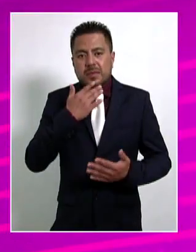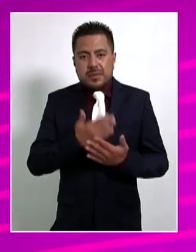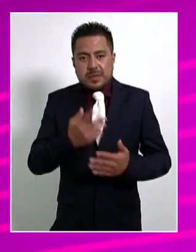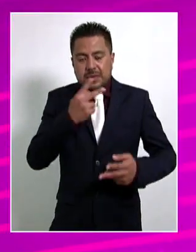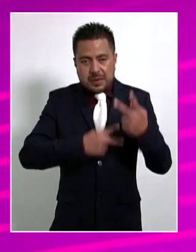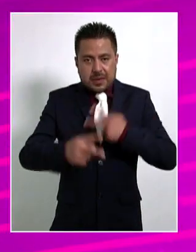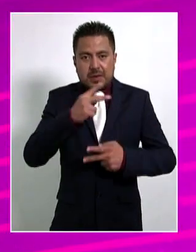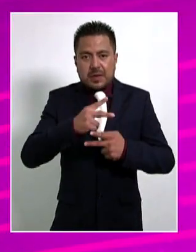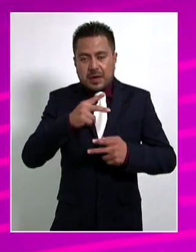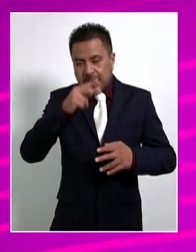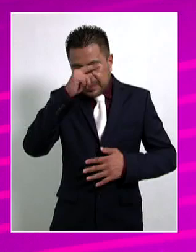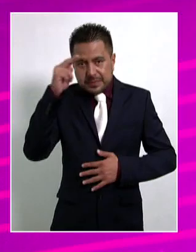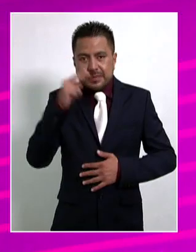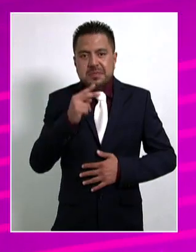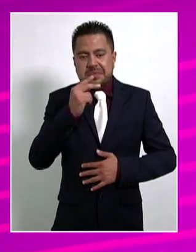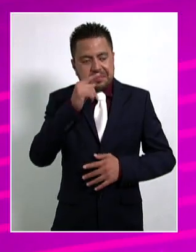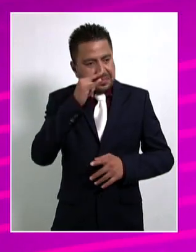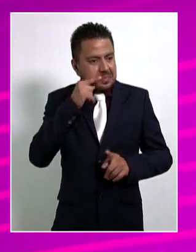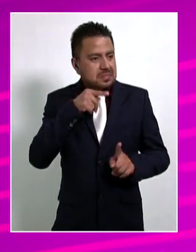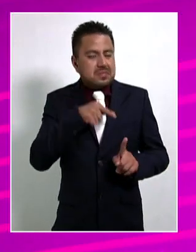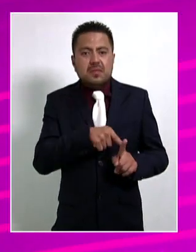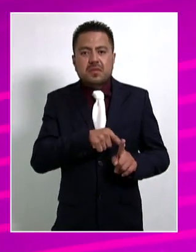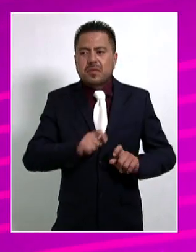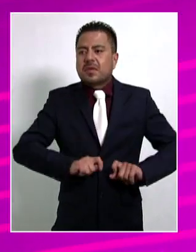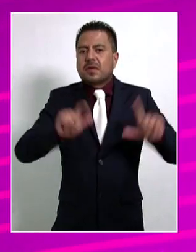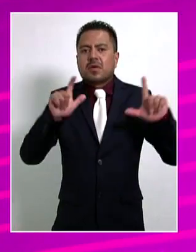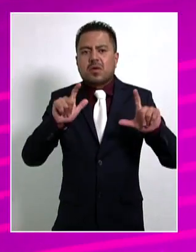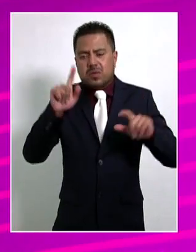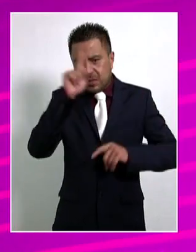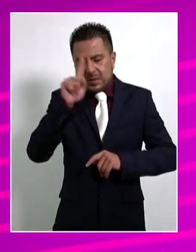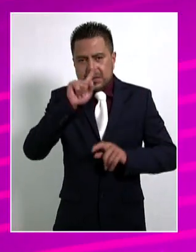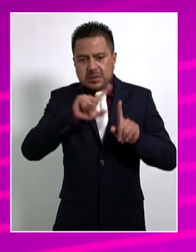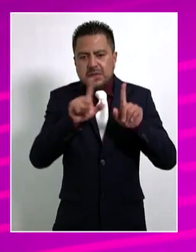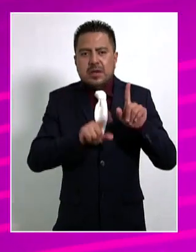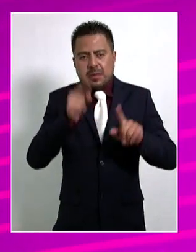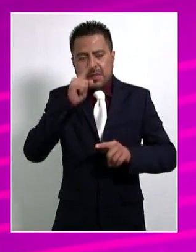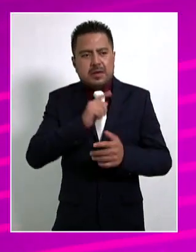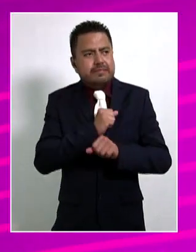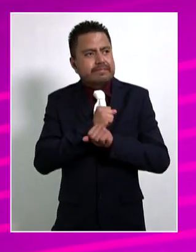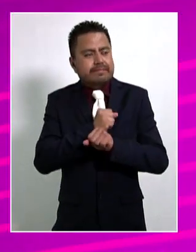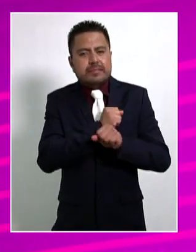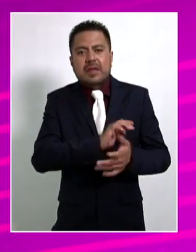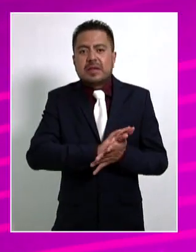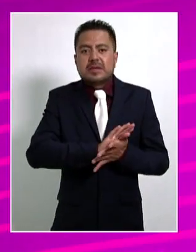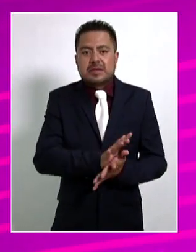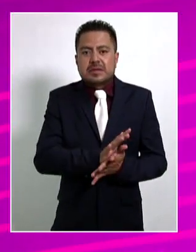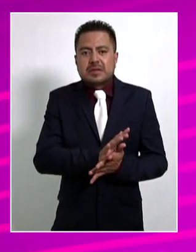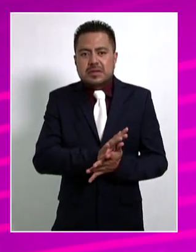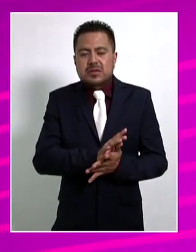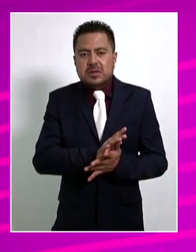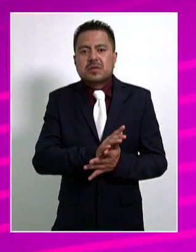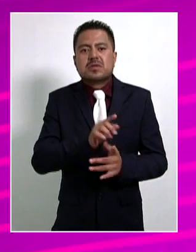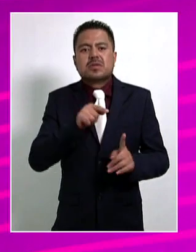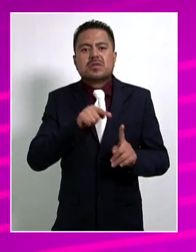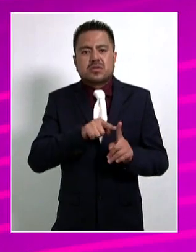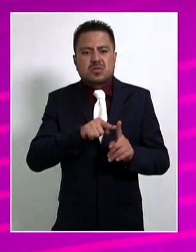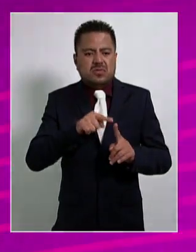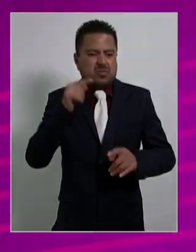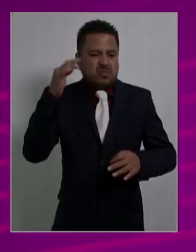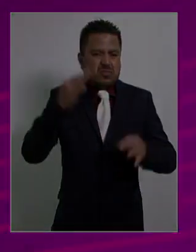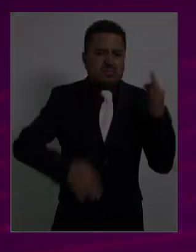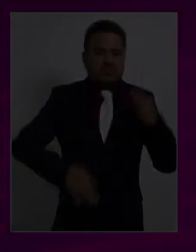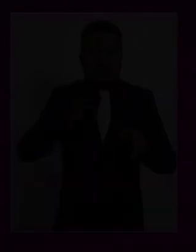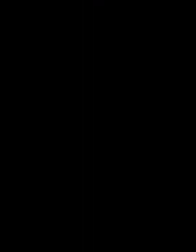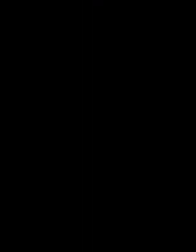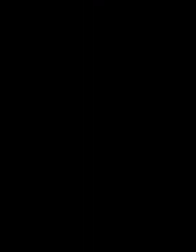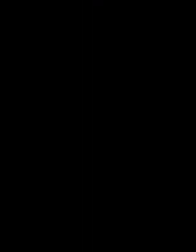Bienvenidas, bienvenidos a México Invisible, un programa producido por el Consejo Nacional para Prevenir la Discriminación y la Suprema Corte de Justicia de la